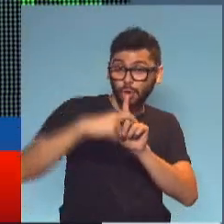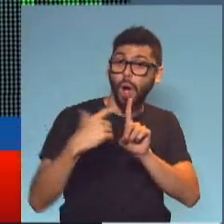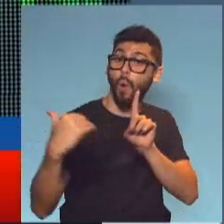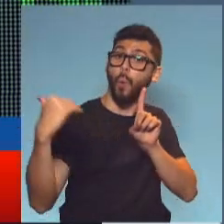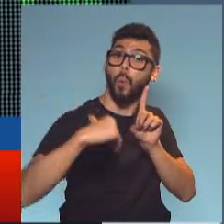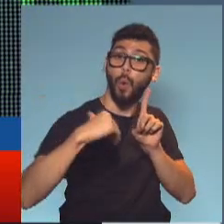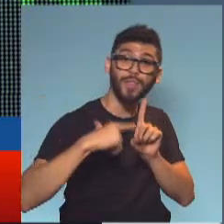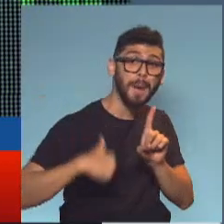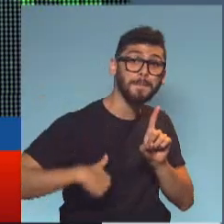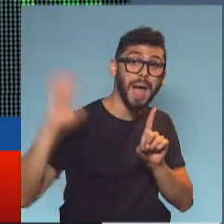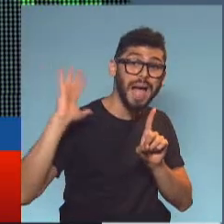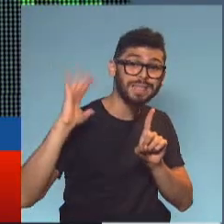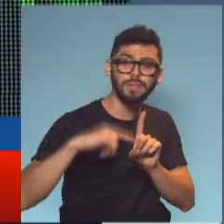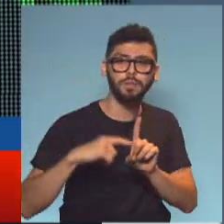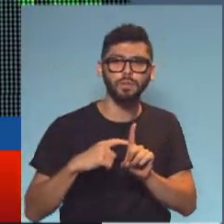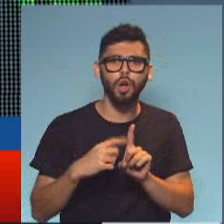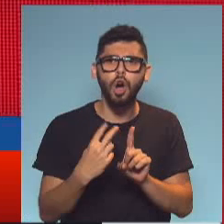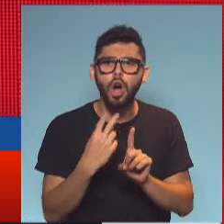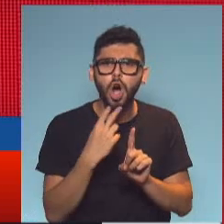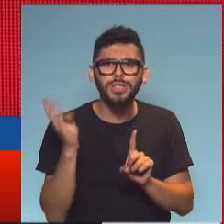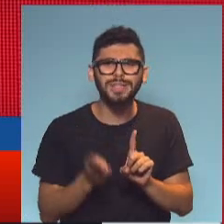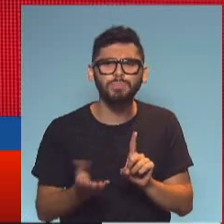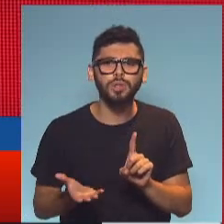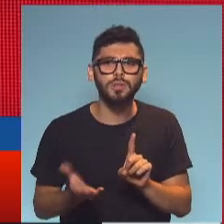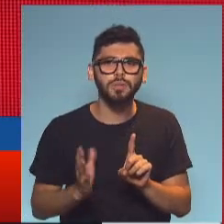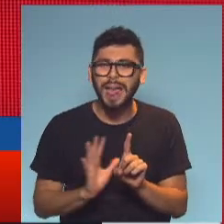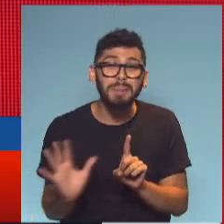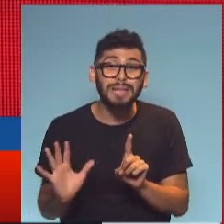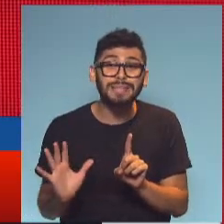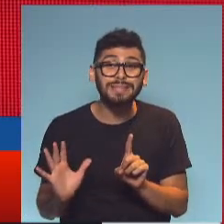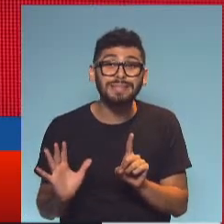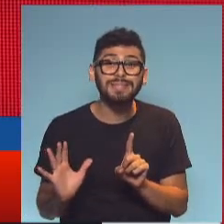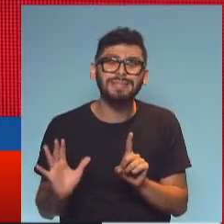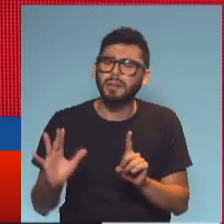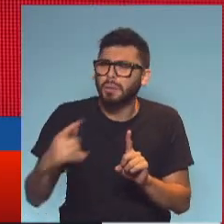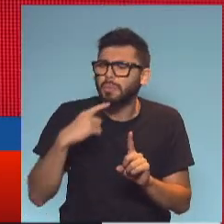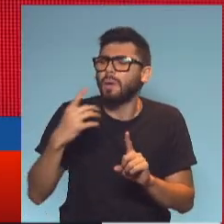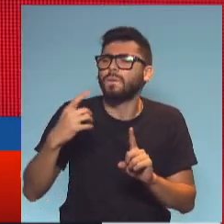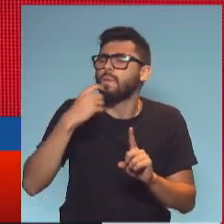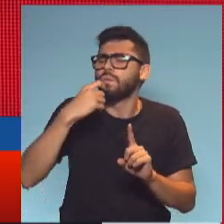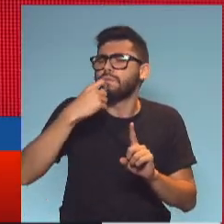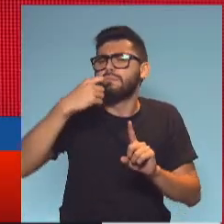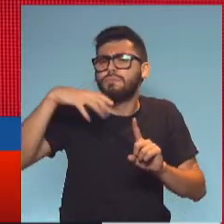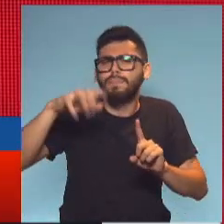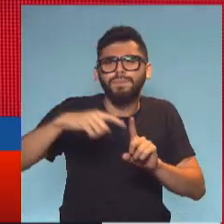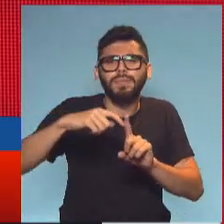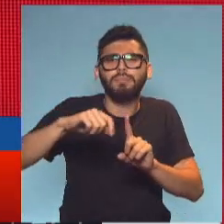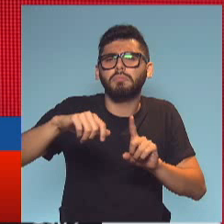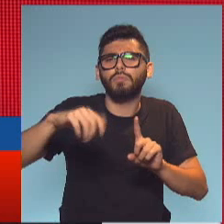tiene 11 puntos en Perú, ¿no? Y después te llevo a futuro, ¿no? ¿Cuánta legitimidad tendrá un presidente